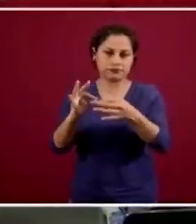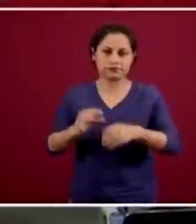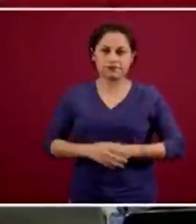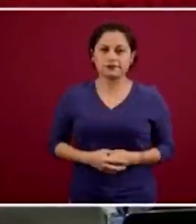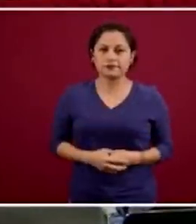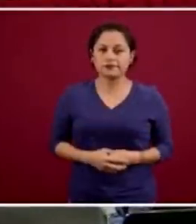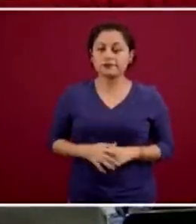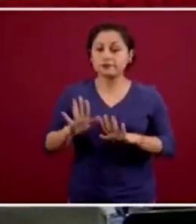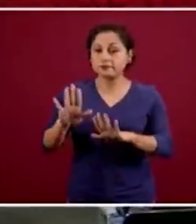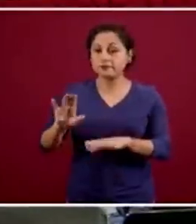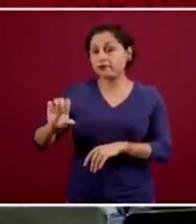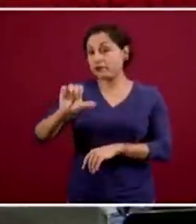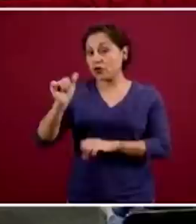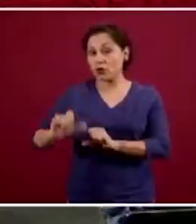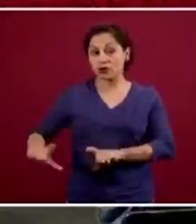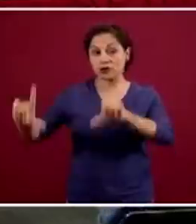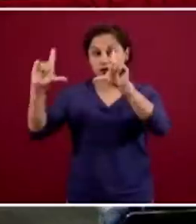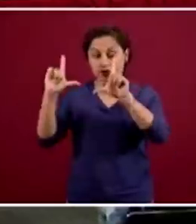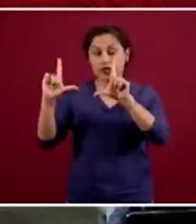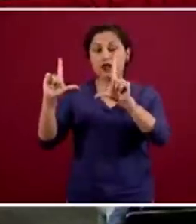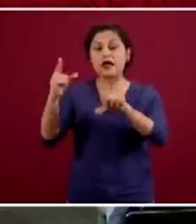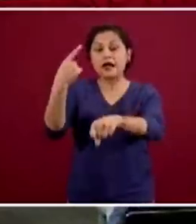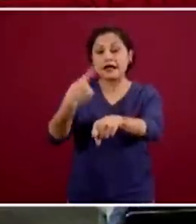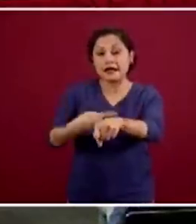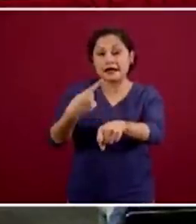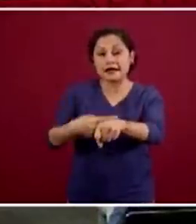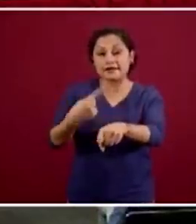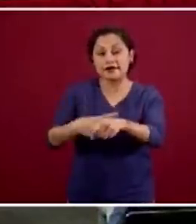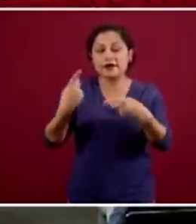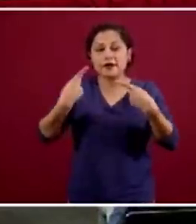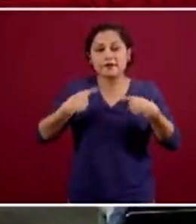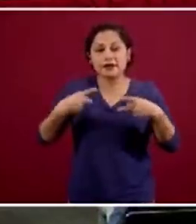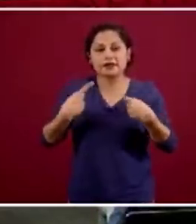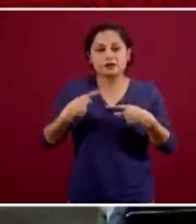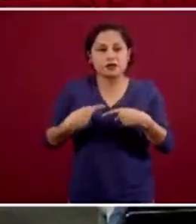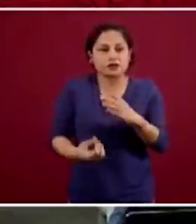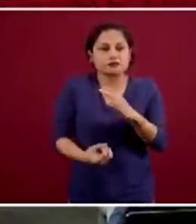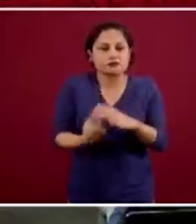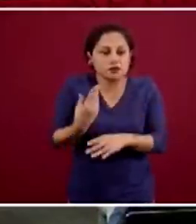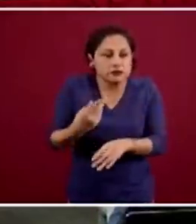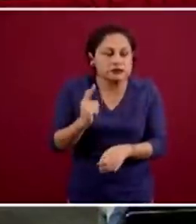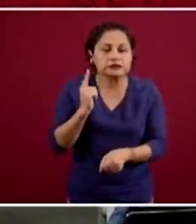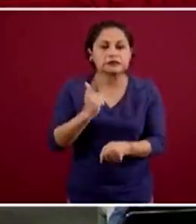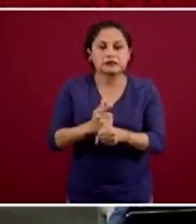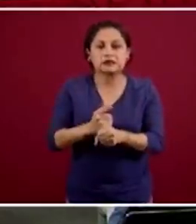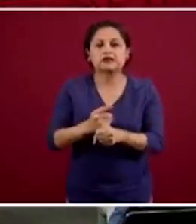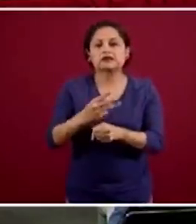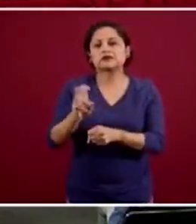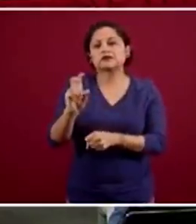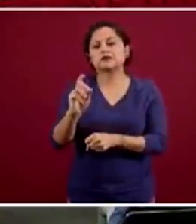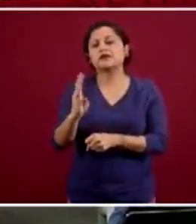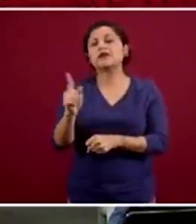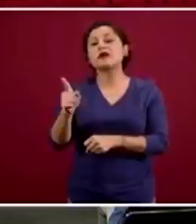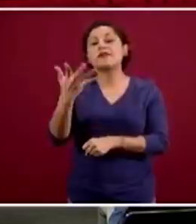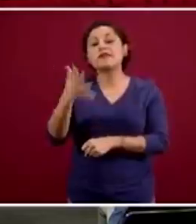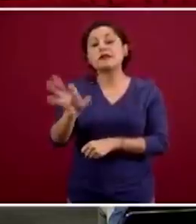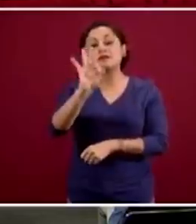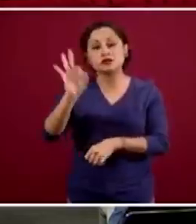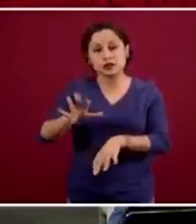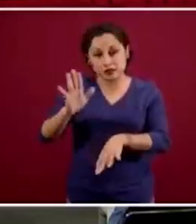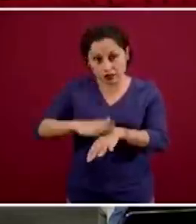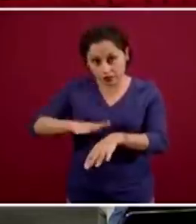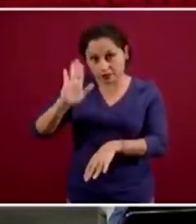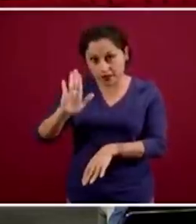aquí la curva epidémica tenemos los nuevos casos confirmados 764 es un incremento de 10% con